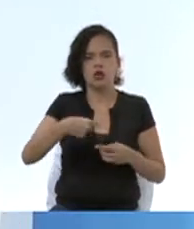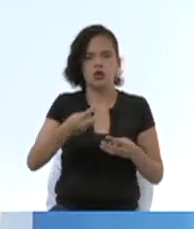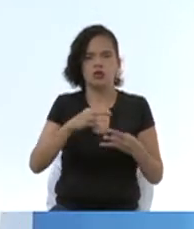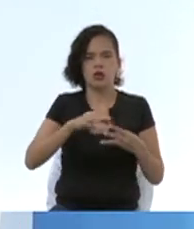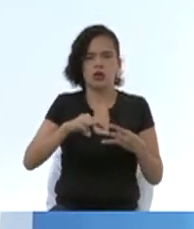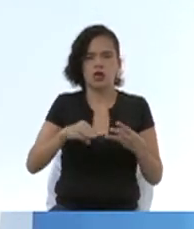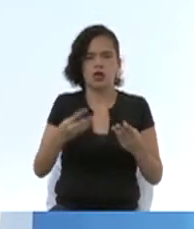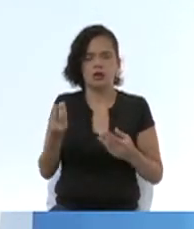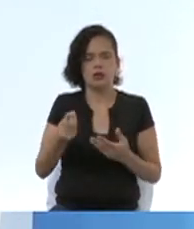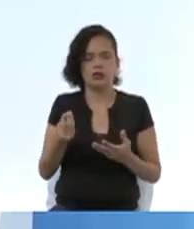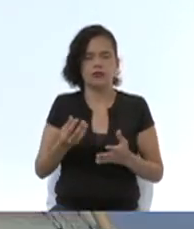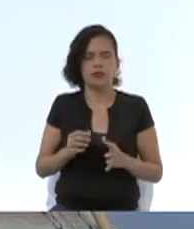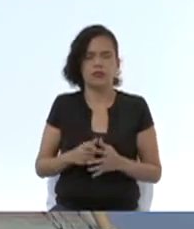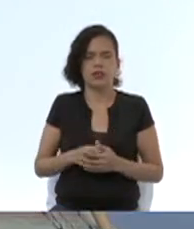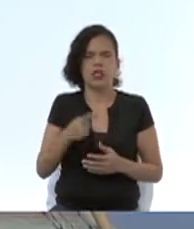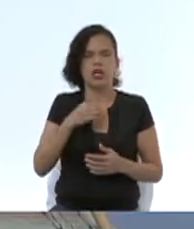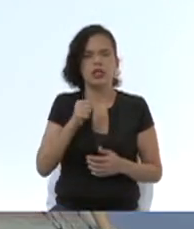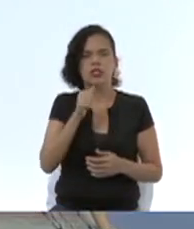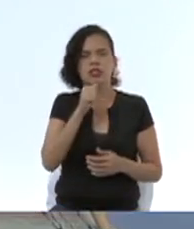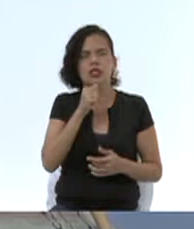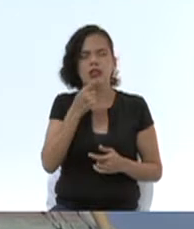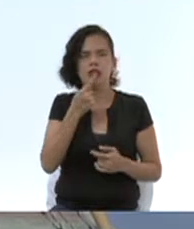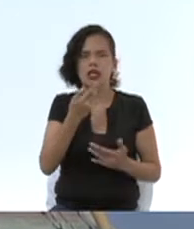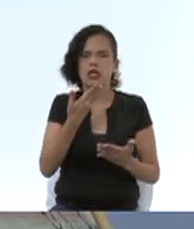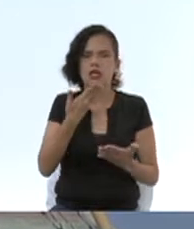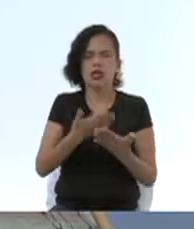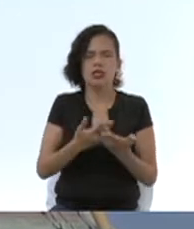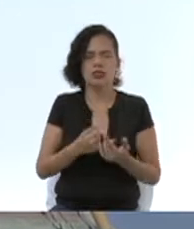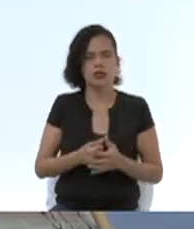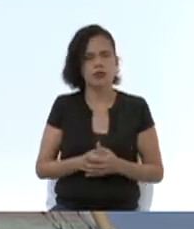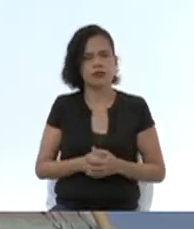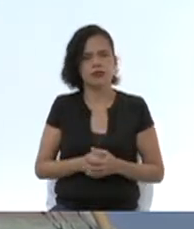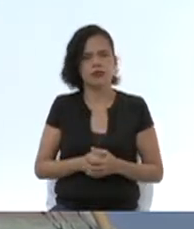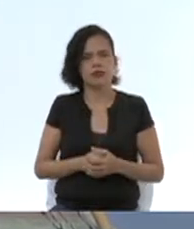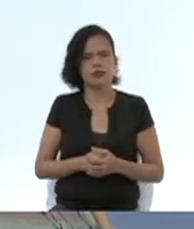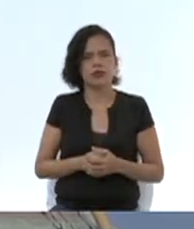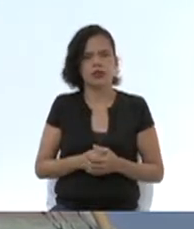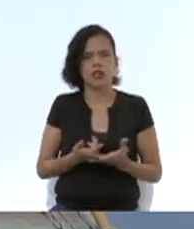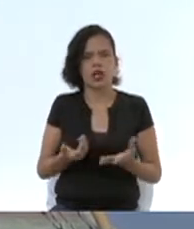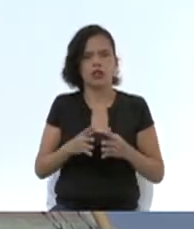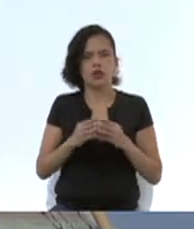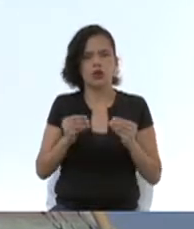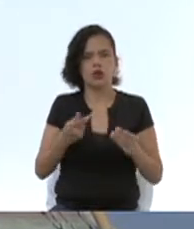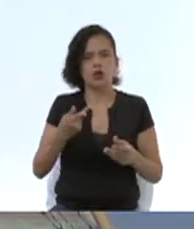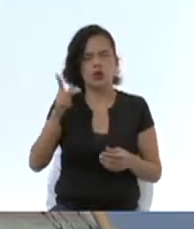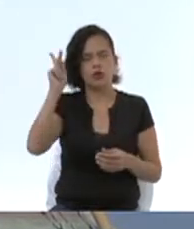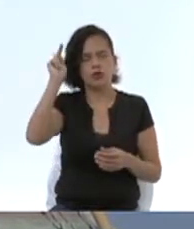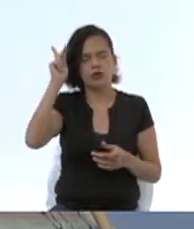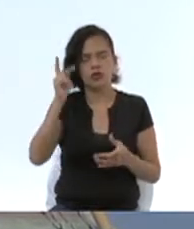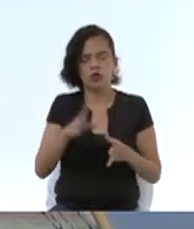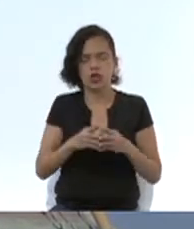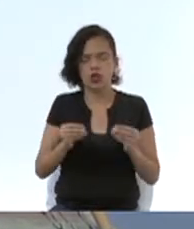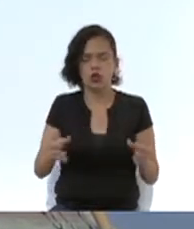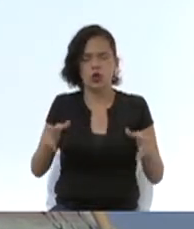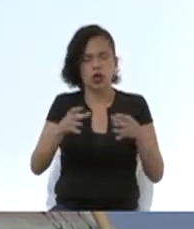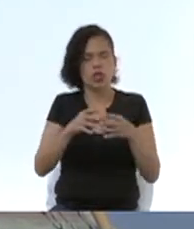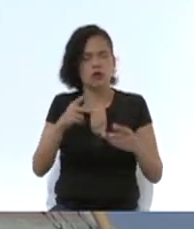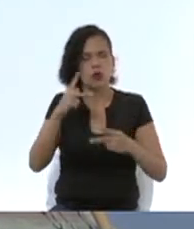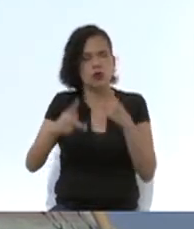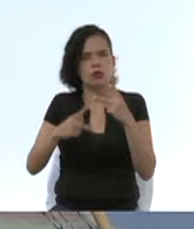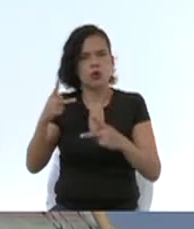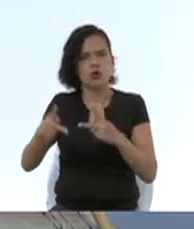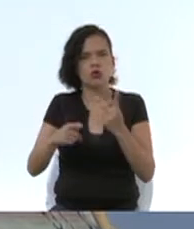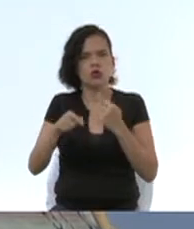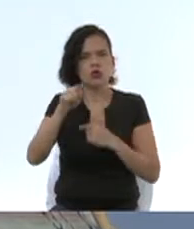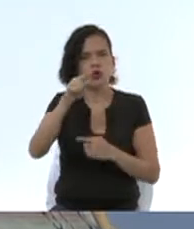no? ¿Y a quién le darías gracias entonces? ¿A quién le darías las gracias? A ustedes. A todos nosotros, a todo el equipo, ¿a quién más? A